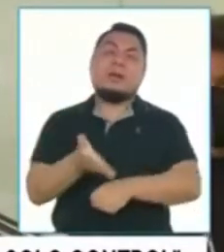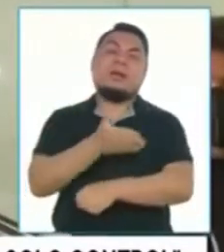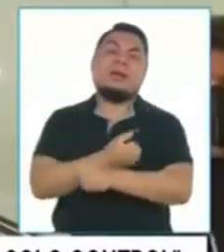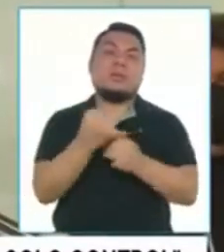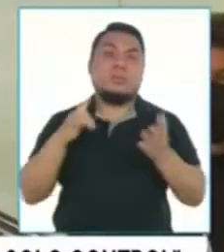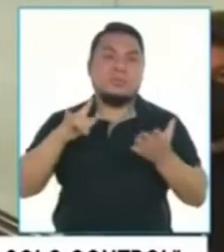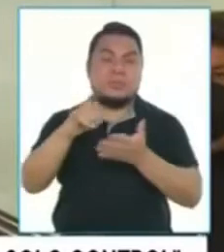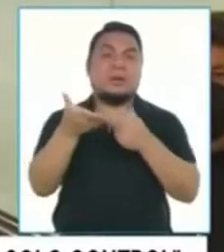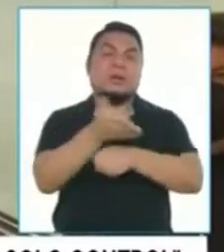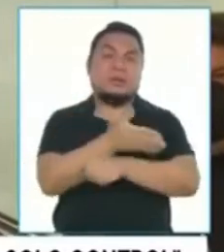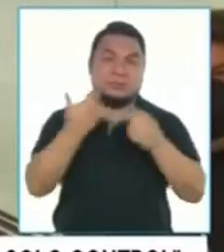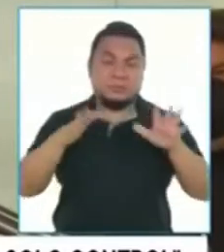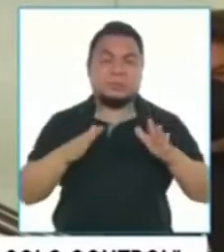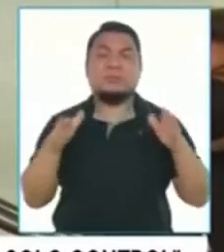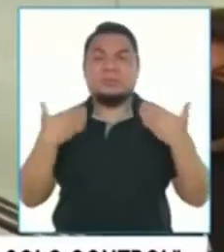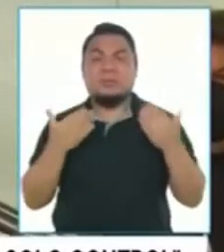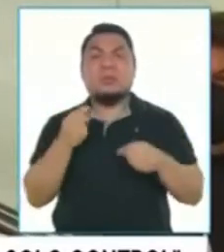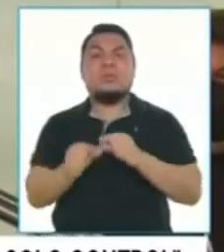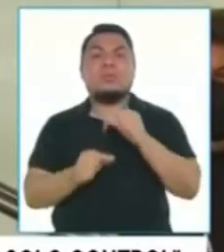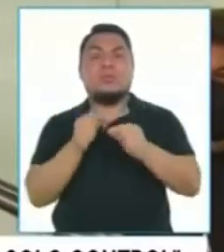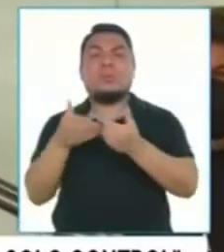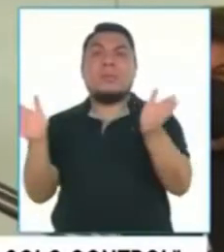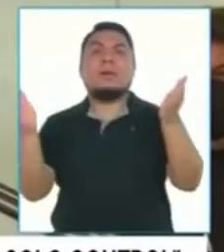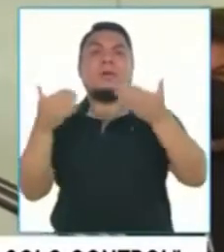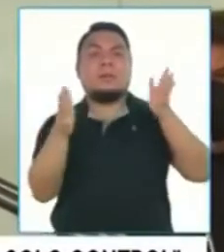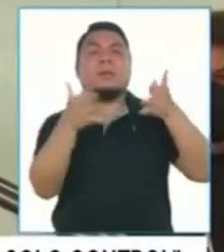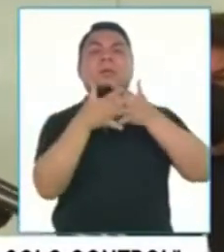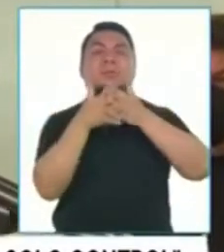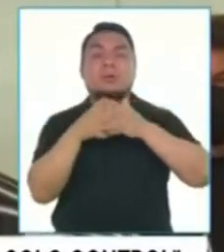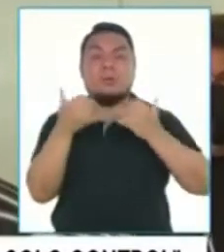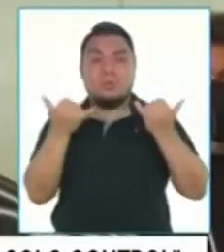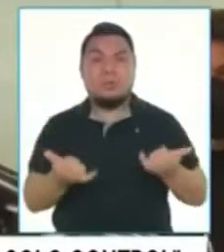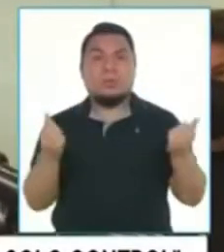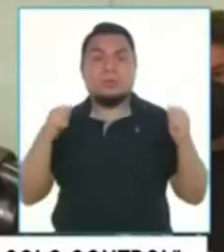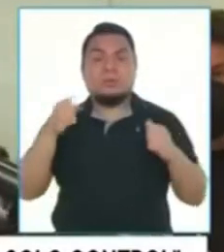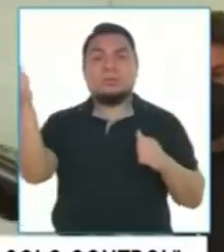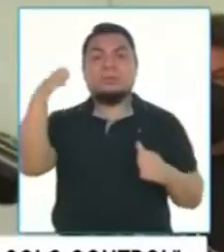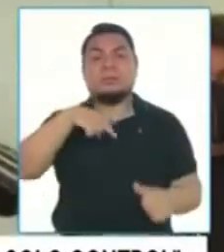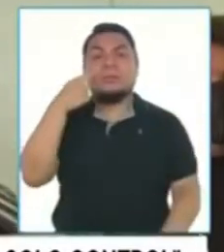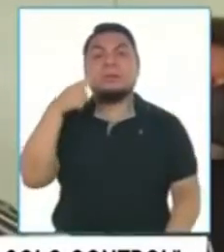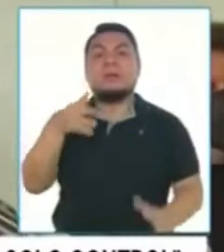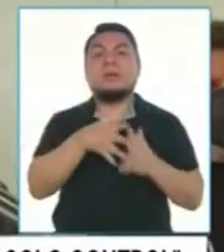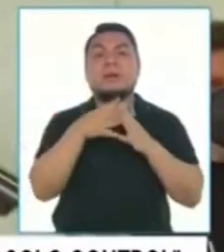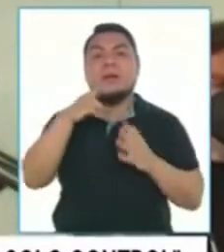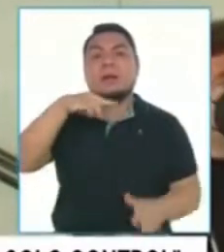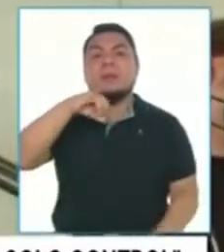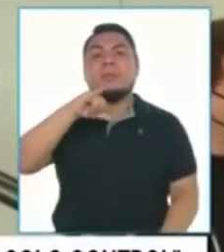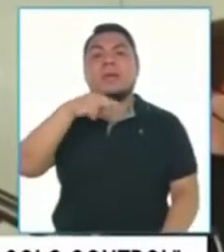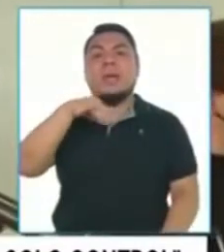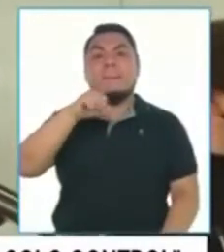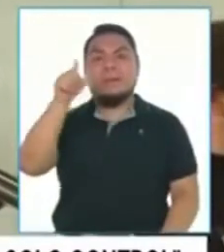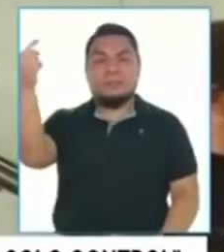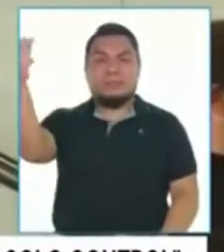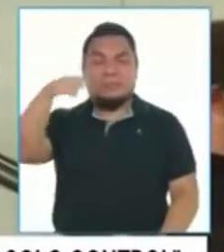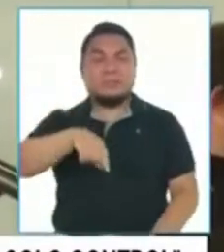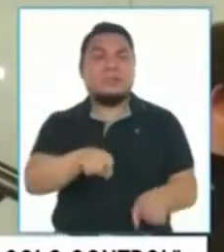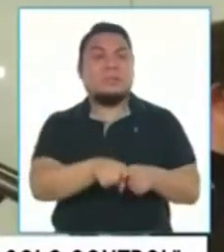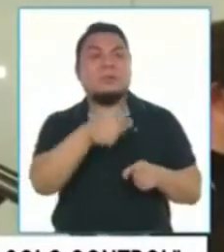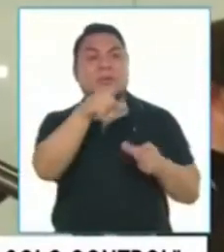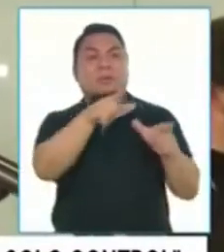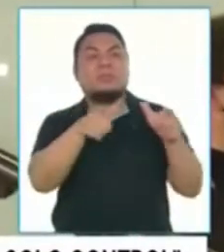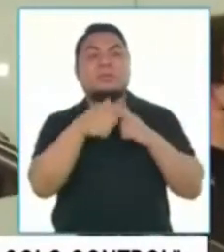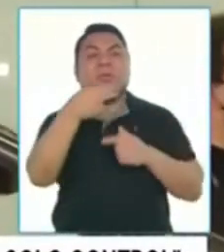algunos vuelos y se están incorporando gradualmente. O sea, por ejemplo, hoy día sí llegan de Fort Lauderdale, que es Miami, y también están llegando de